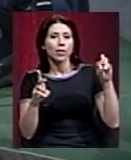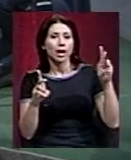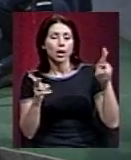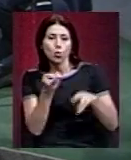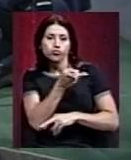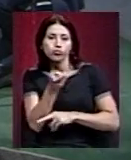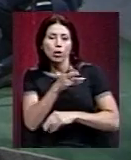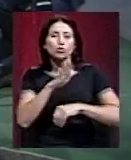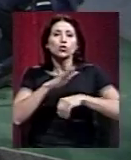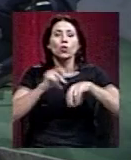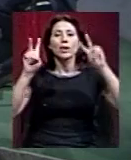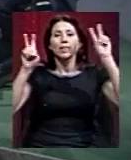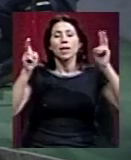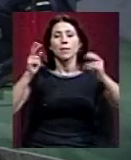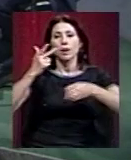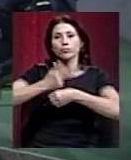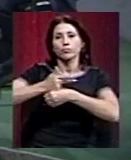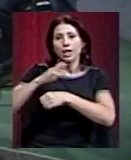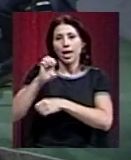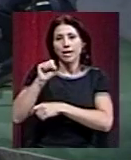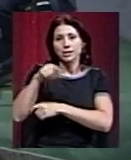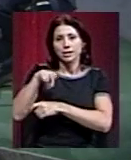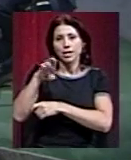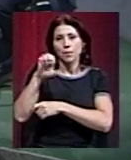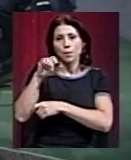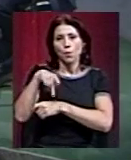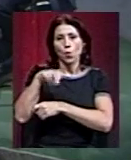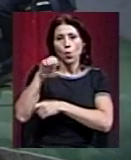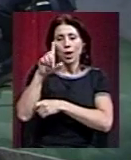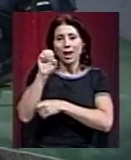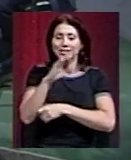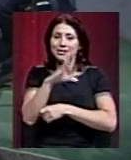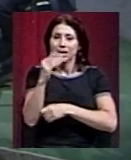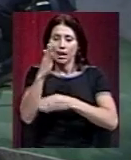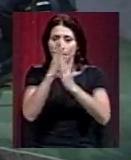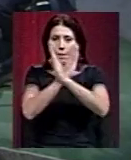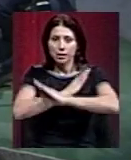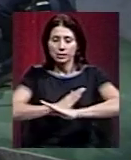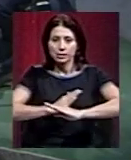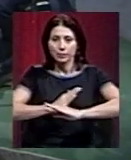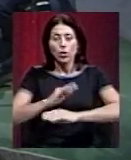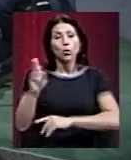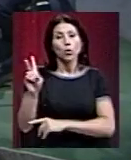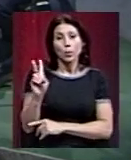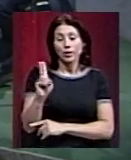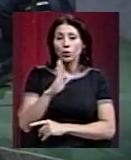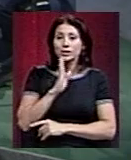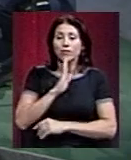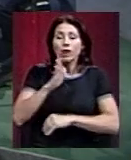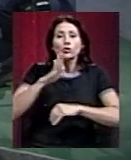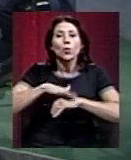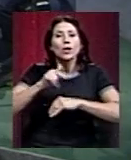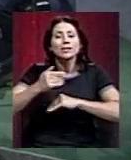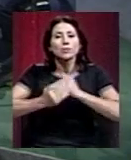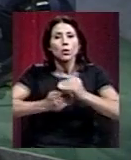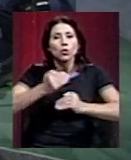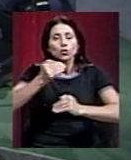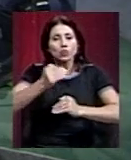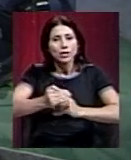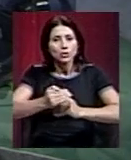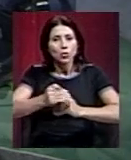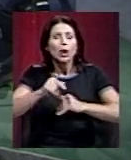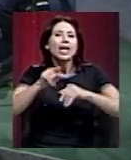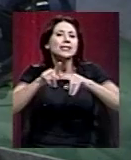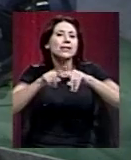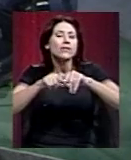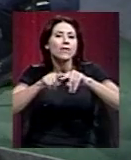Paz. Don Víctor, usted estaba hablando un poco de este proceso, de este relativo, y